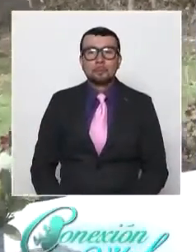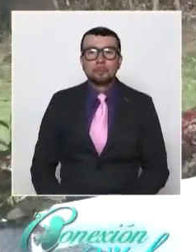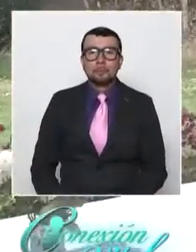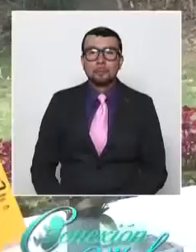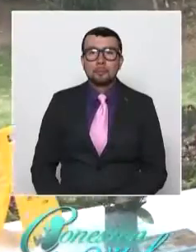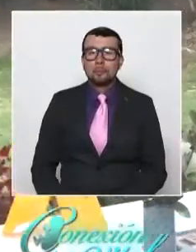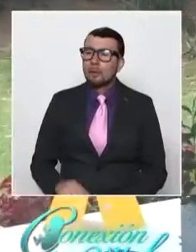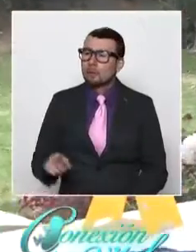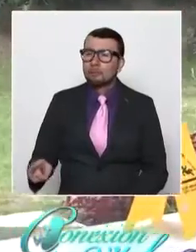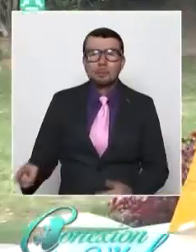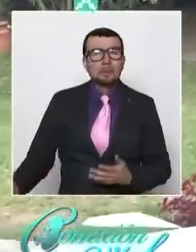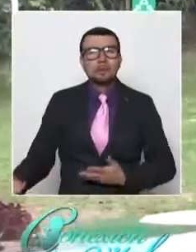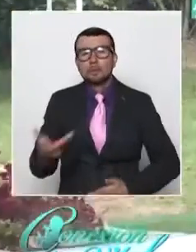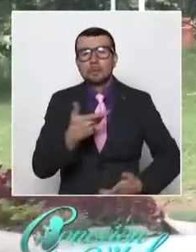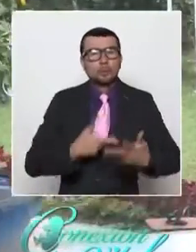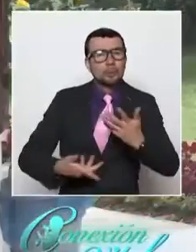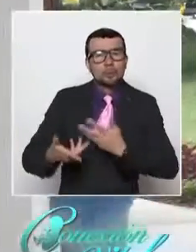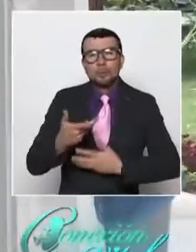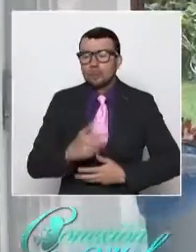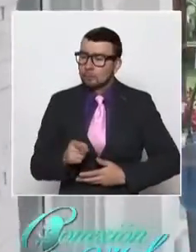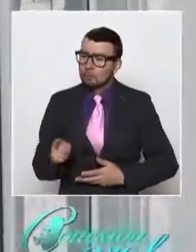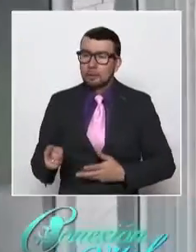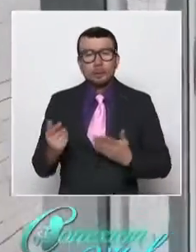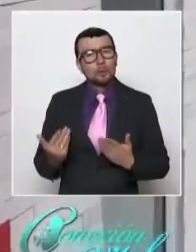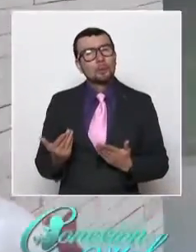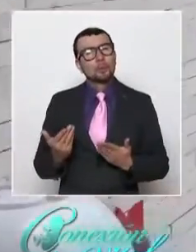en un ambiente totalmente campestre.